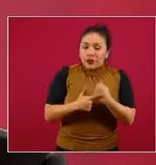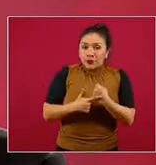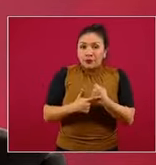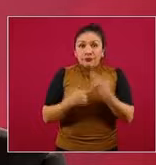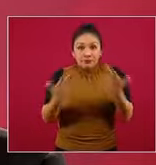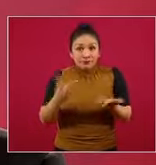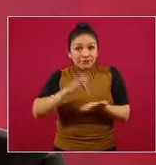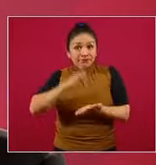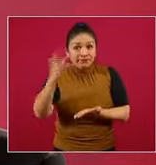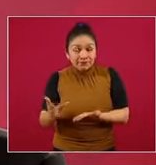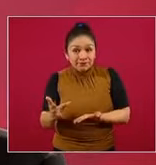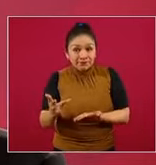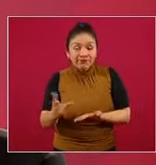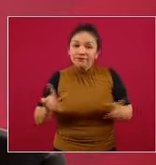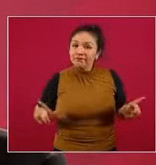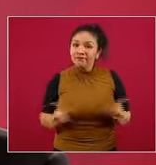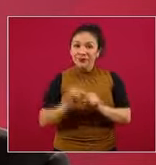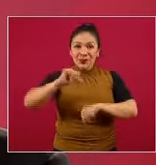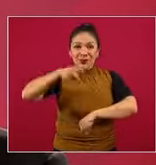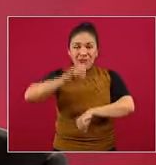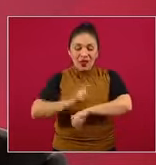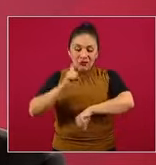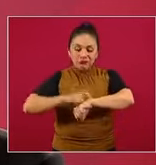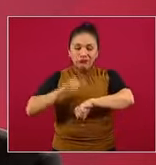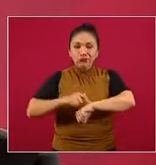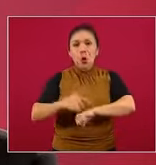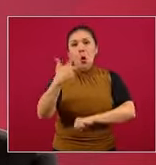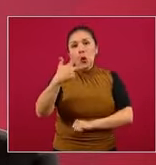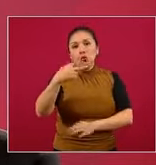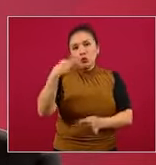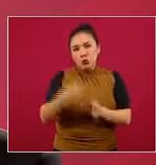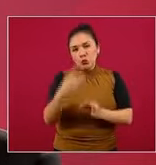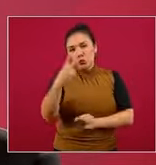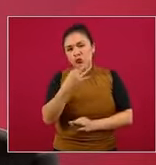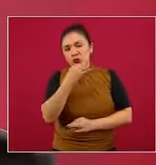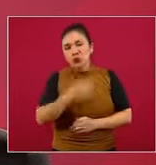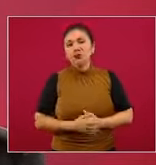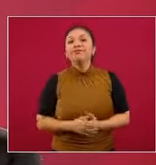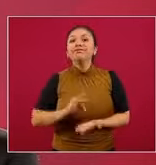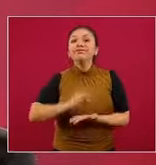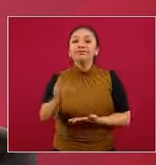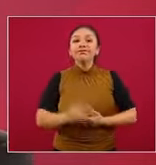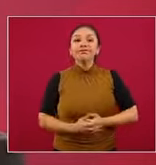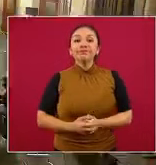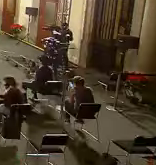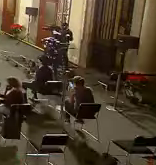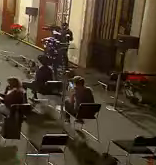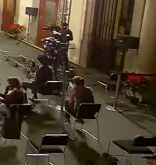Muchas gracias. Terminamos aquí. Son 20 horas con 2 minutos. Gracias.